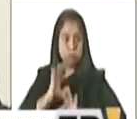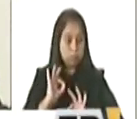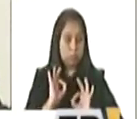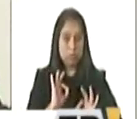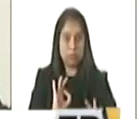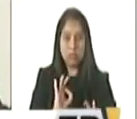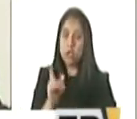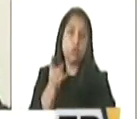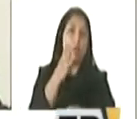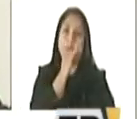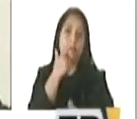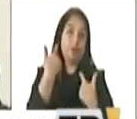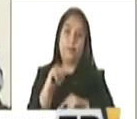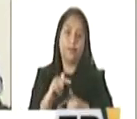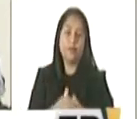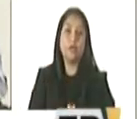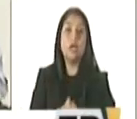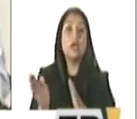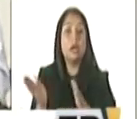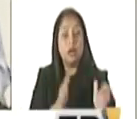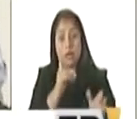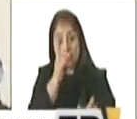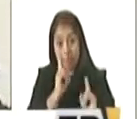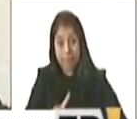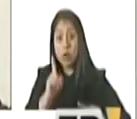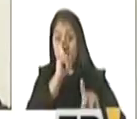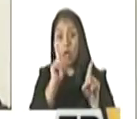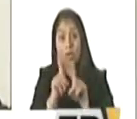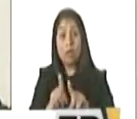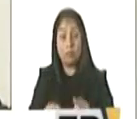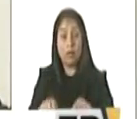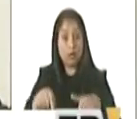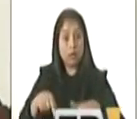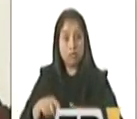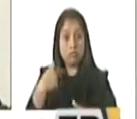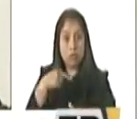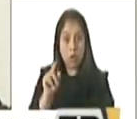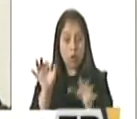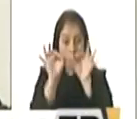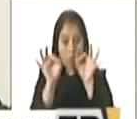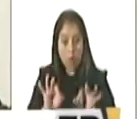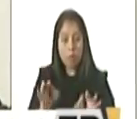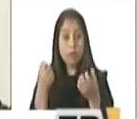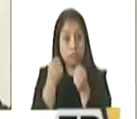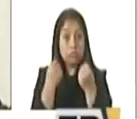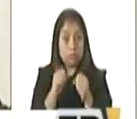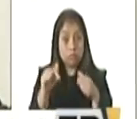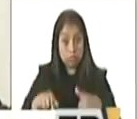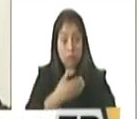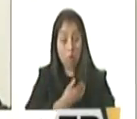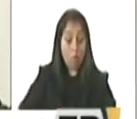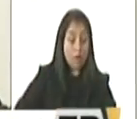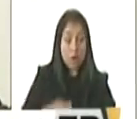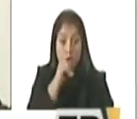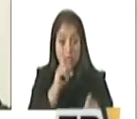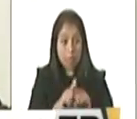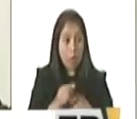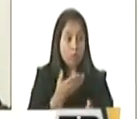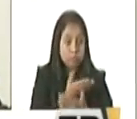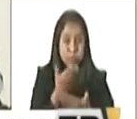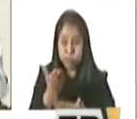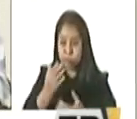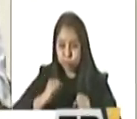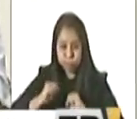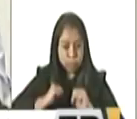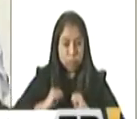limitarlo. Pero también, como parte de lo que estamos haciendo como gobierno y las gestiones que logramos,